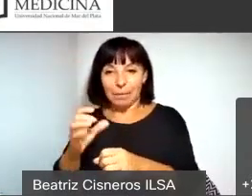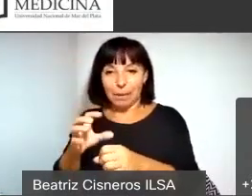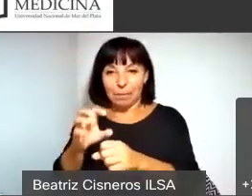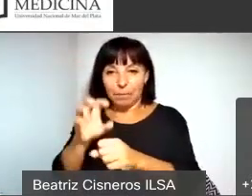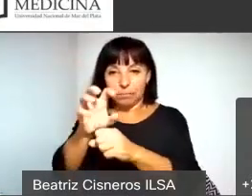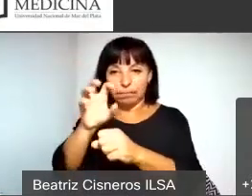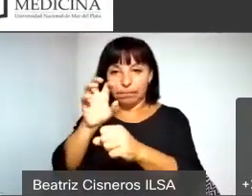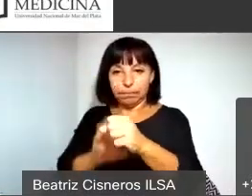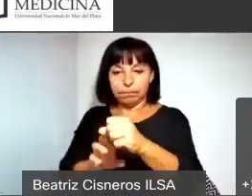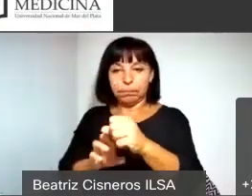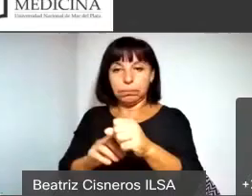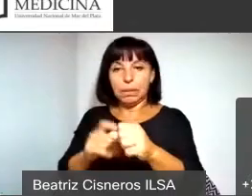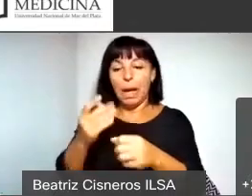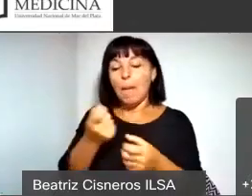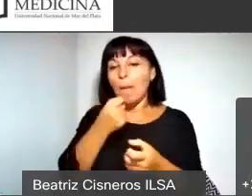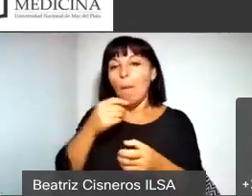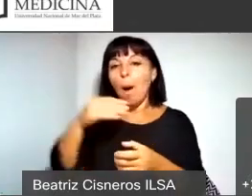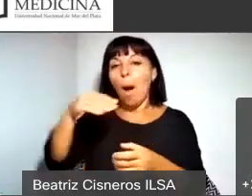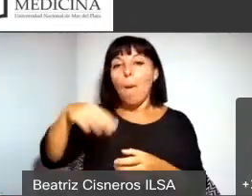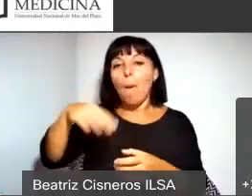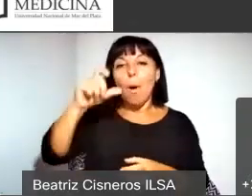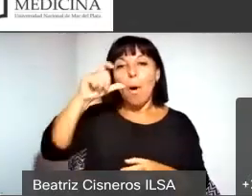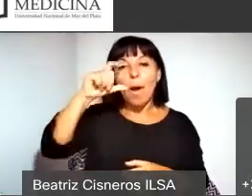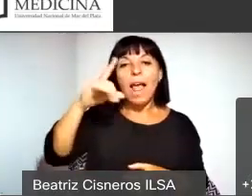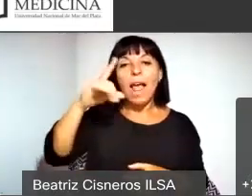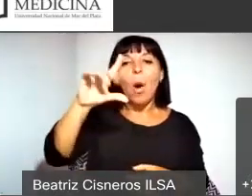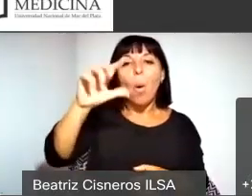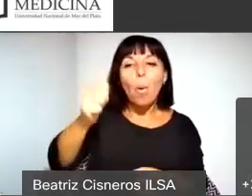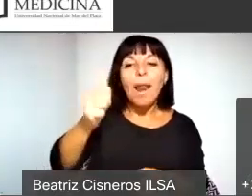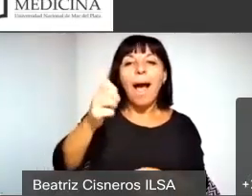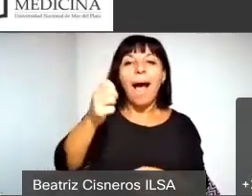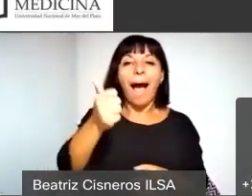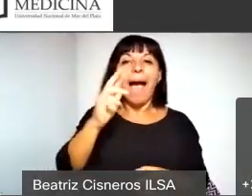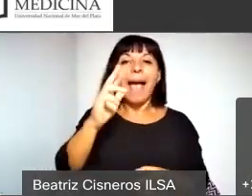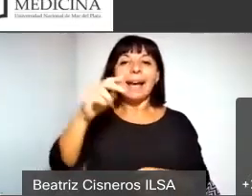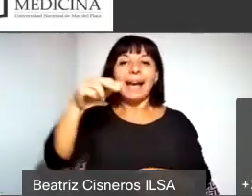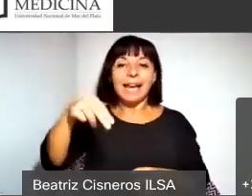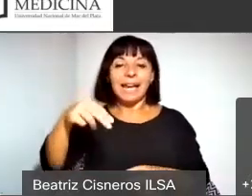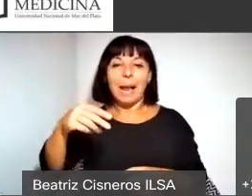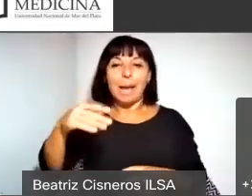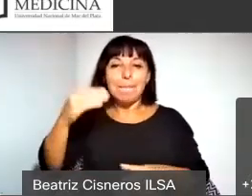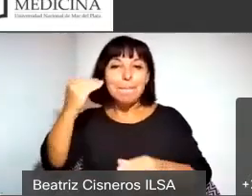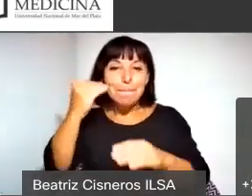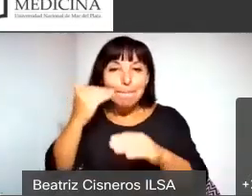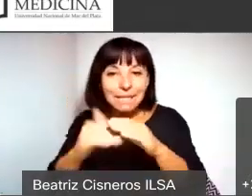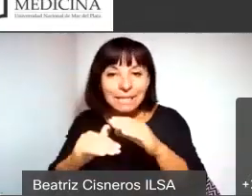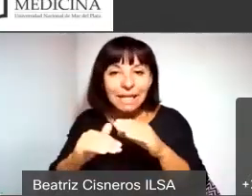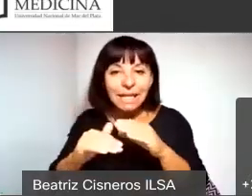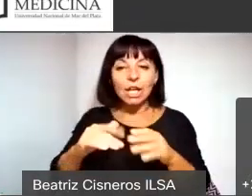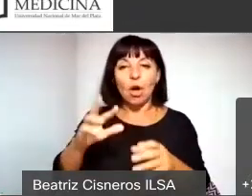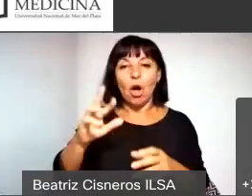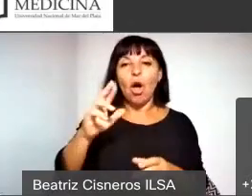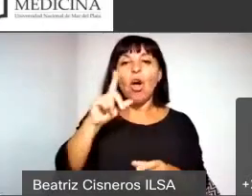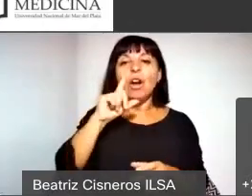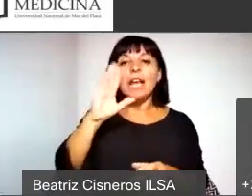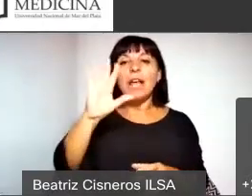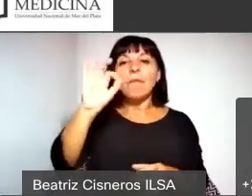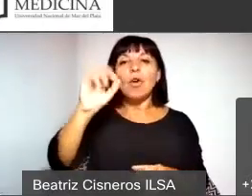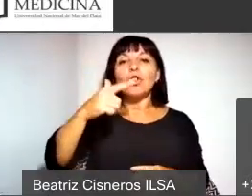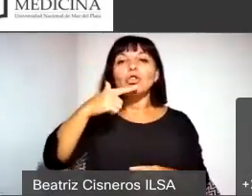A partir de una molécula de ARN mensajero, es que los ribosomas pueden comenzar